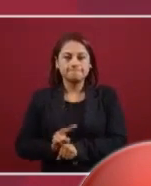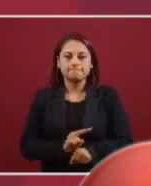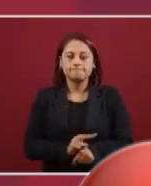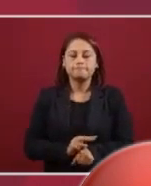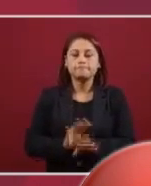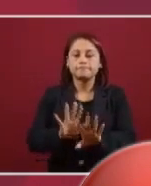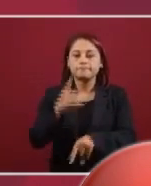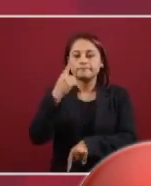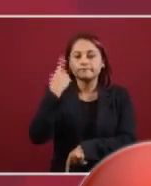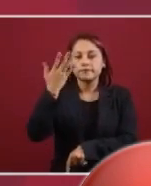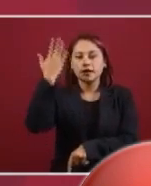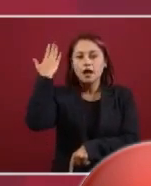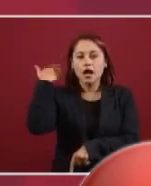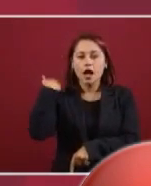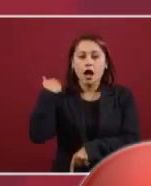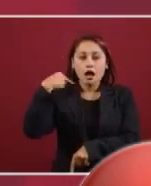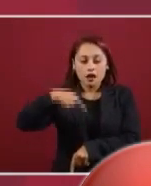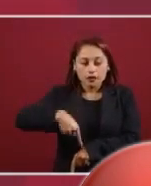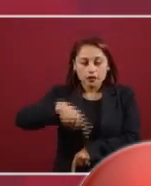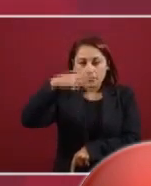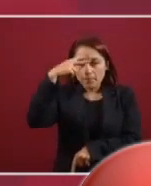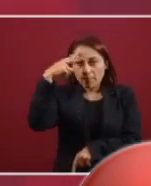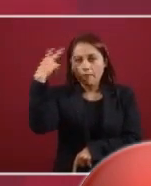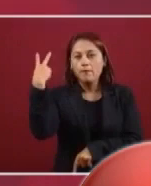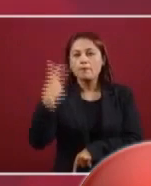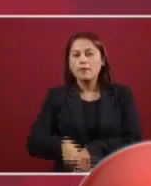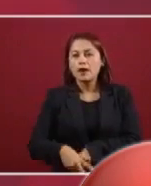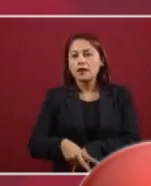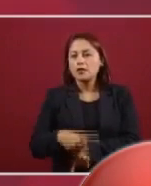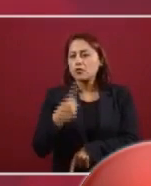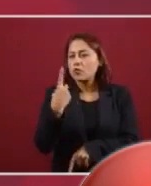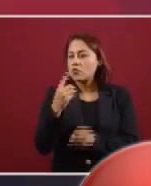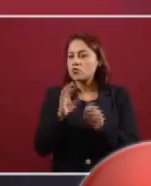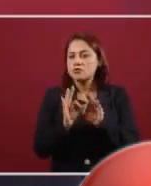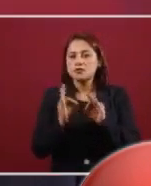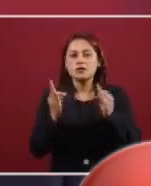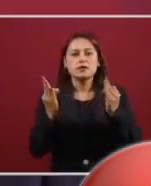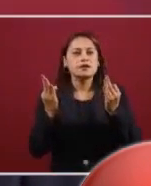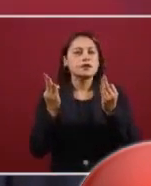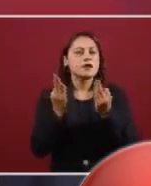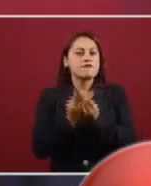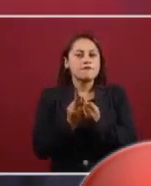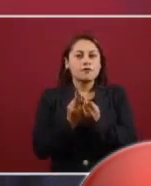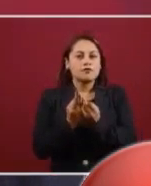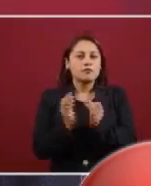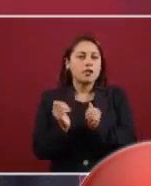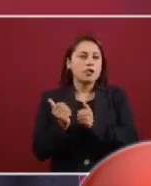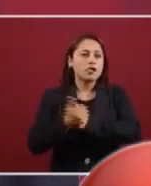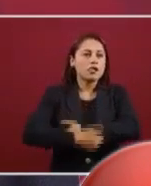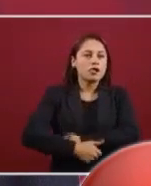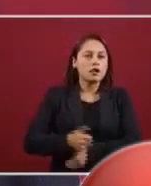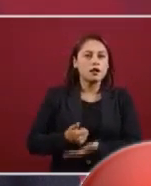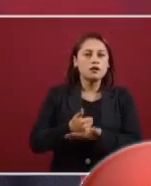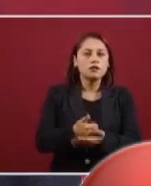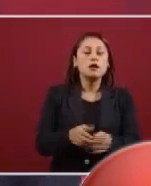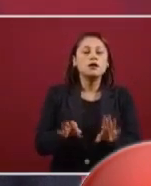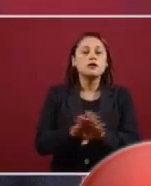tenía que ver mucho con la condonación de los impuestos.